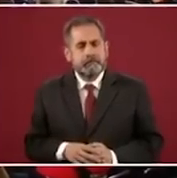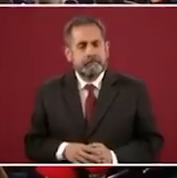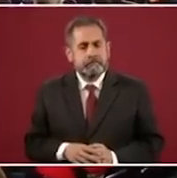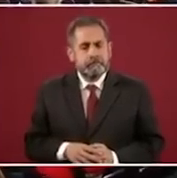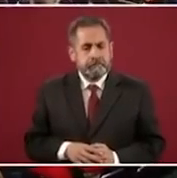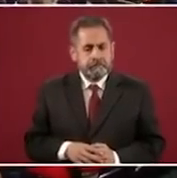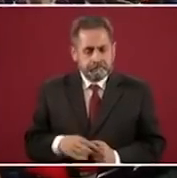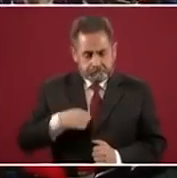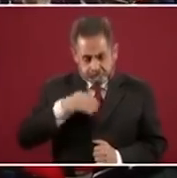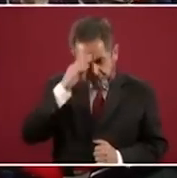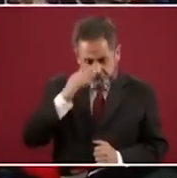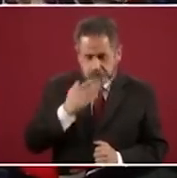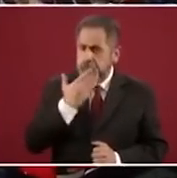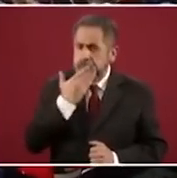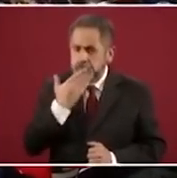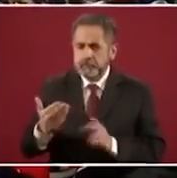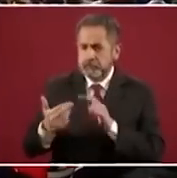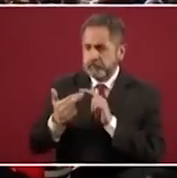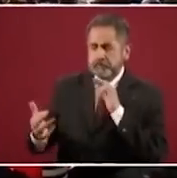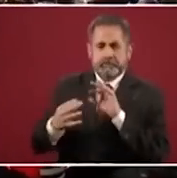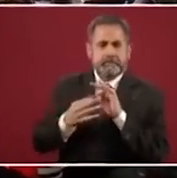nuestra relación